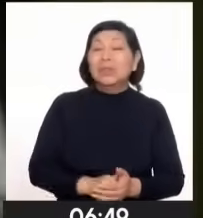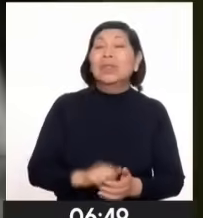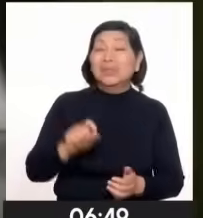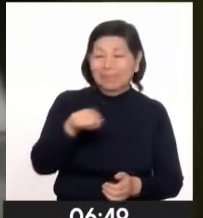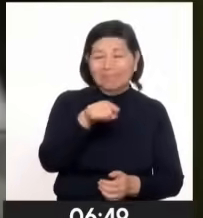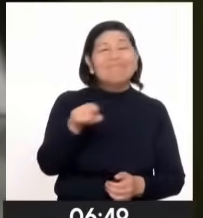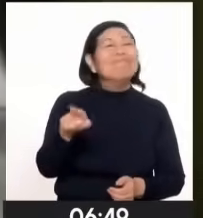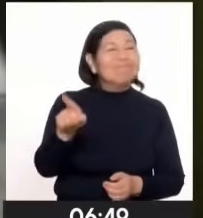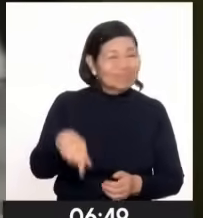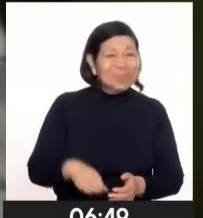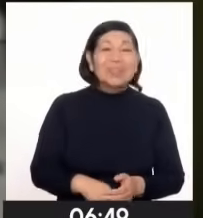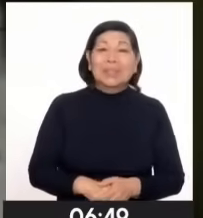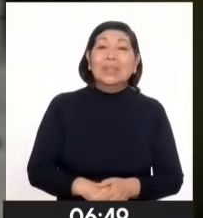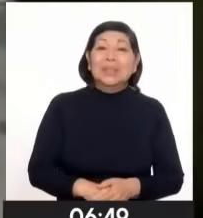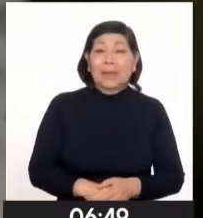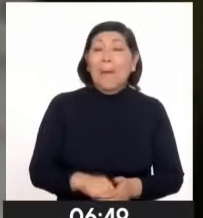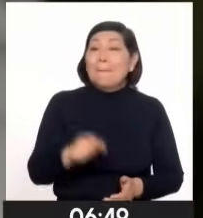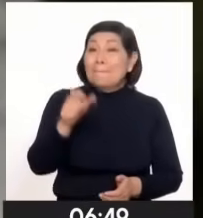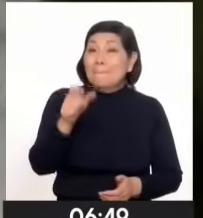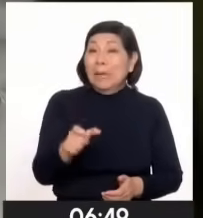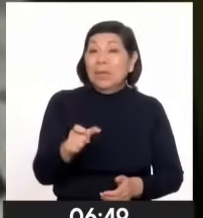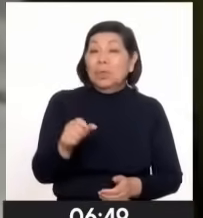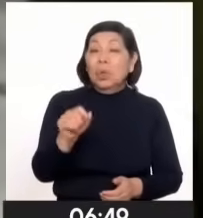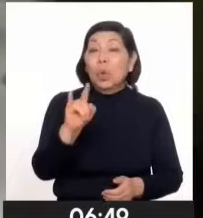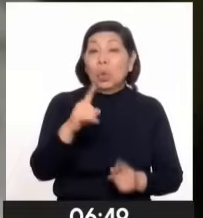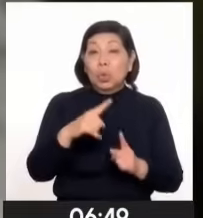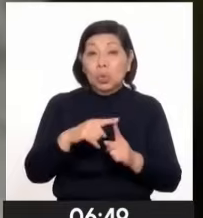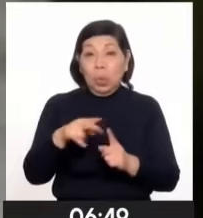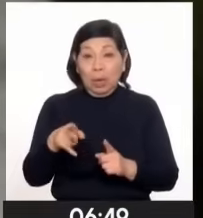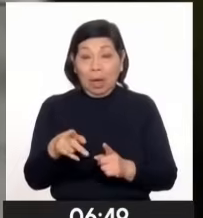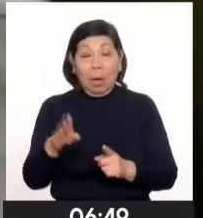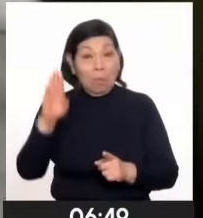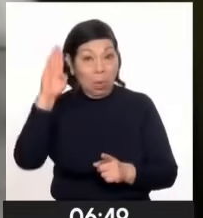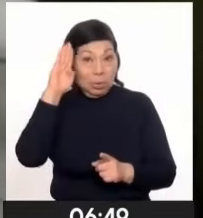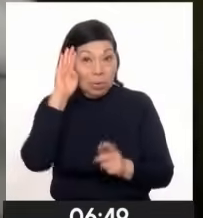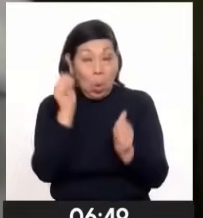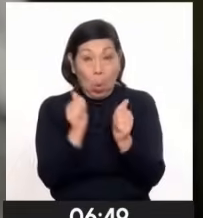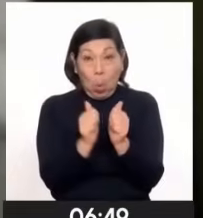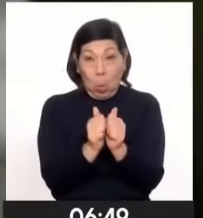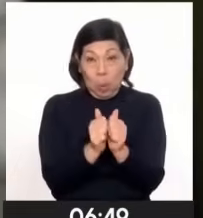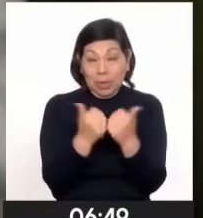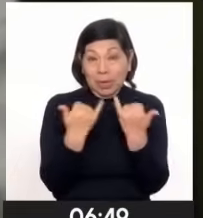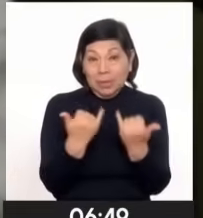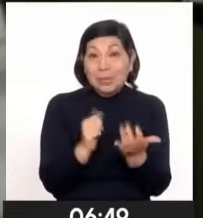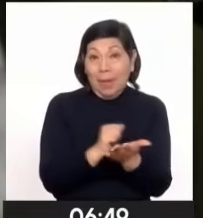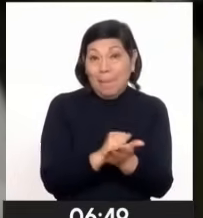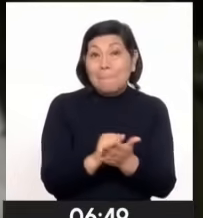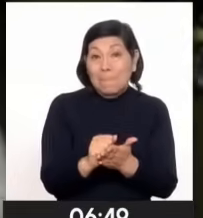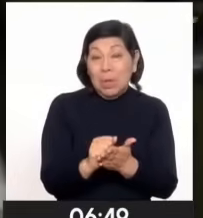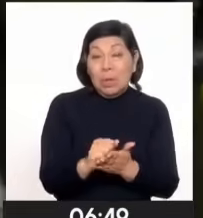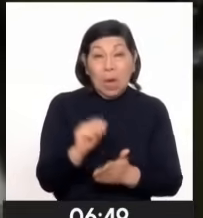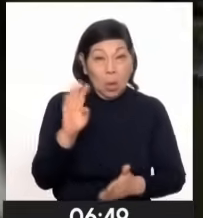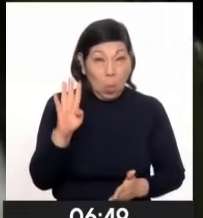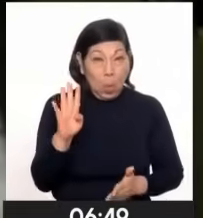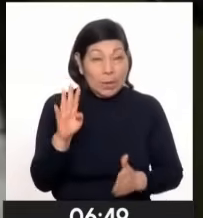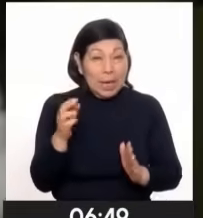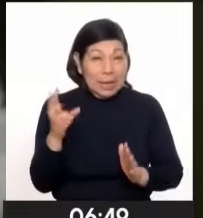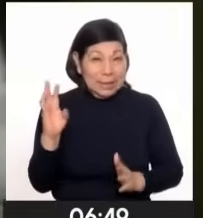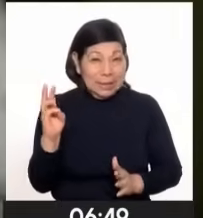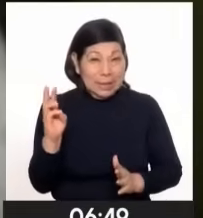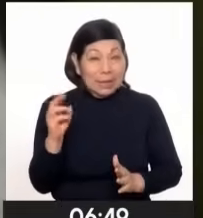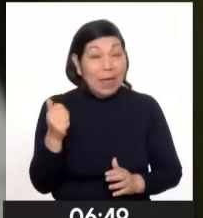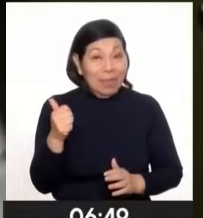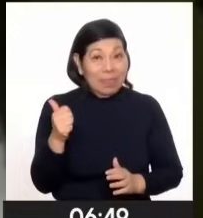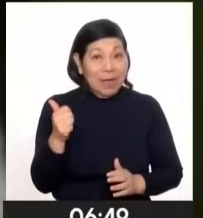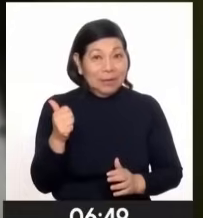son ellos toda vez de que el personal de su tran con la policía de carreteras este en lo que va de este mes el día 4 el 6 y el